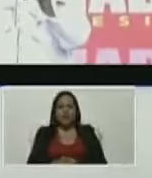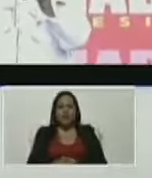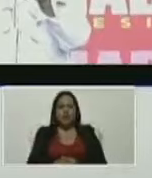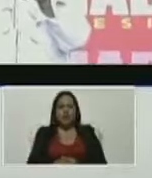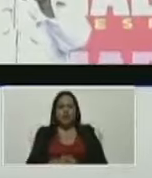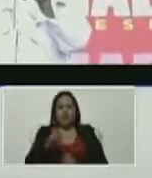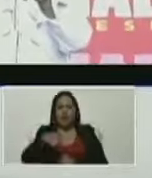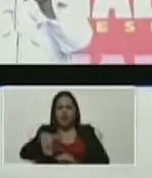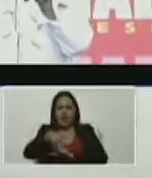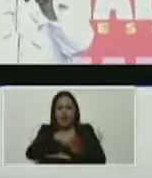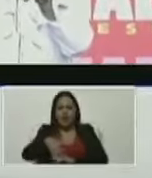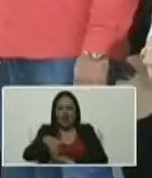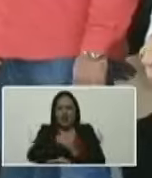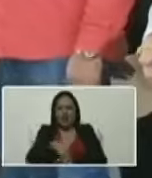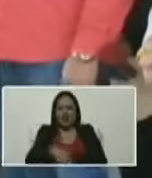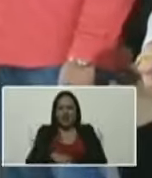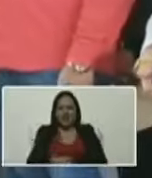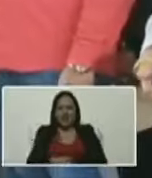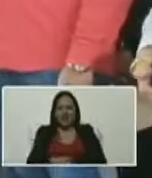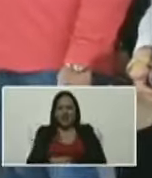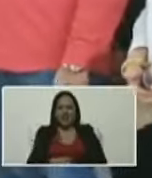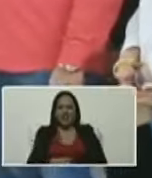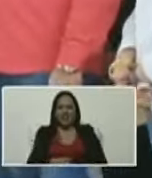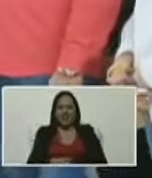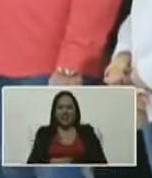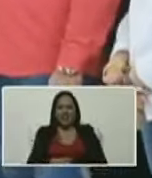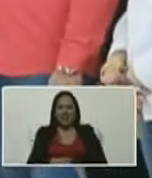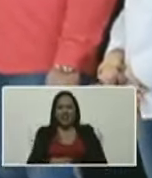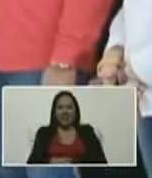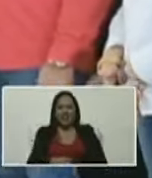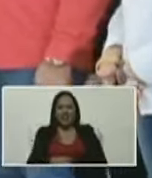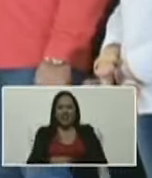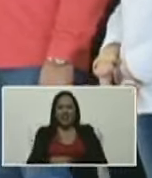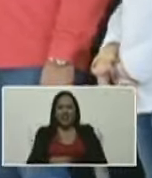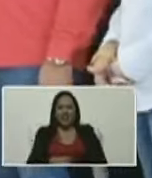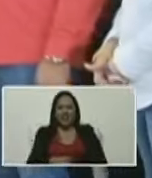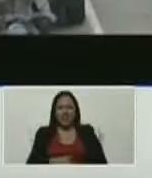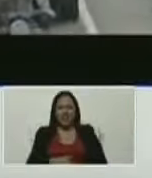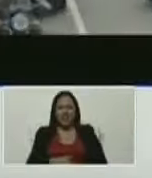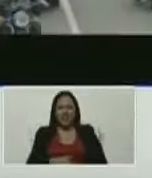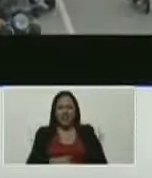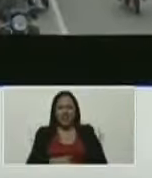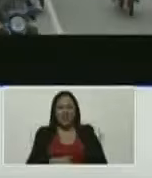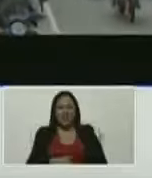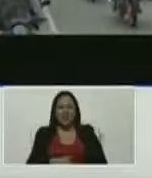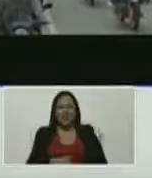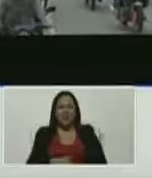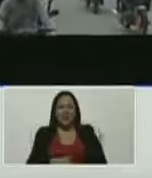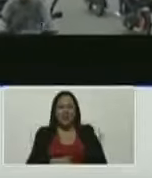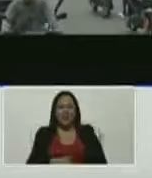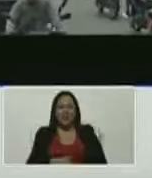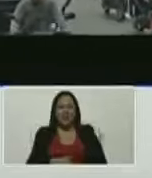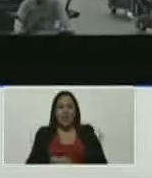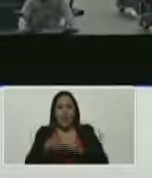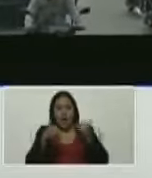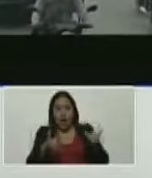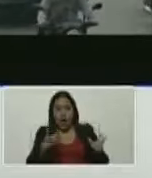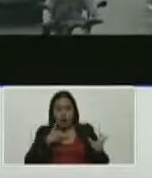todo, era gente, gente, gente motorizada, como 6.000 motorizados. Y ahora de aquí